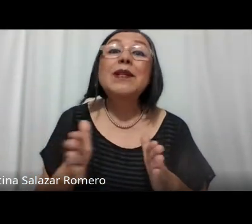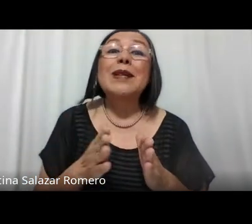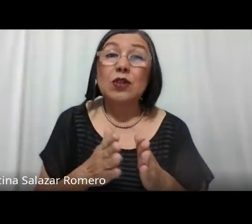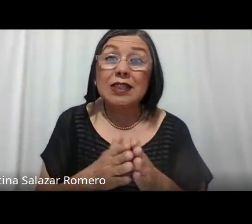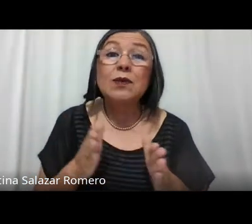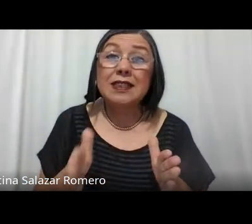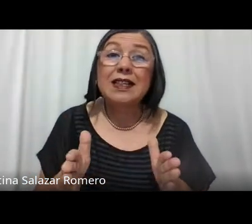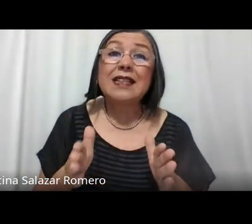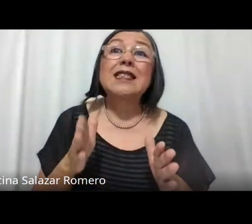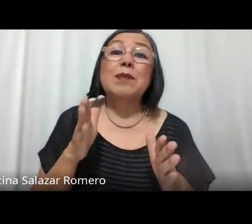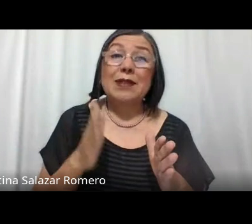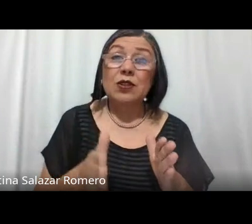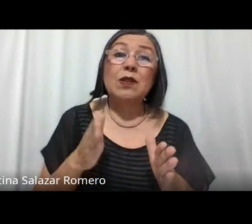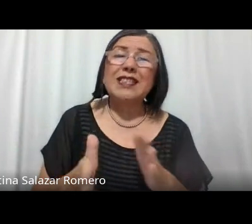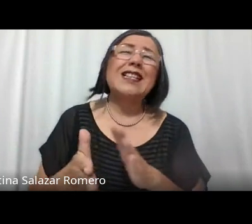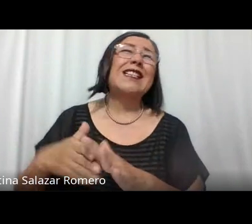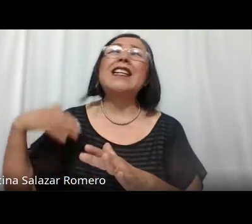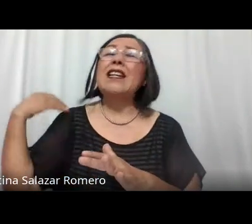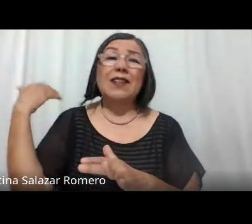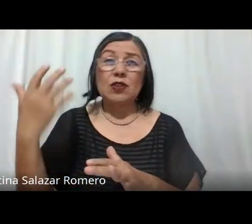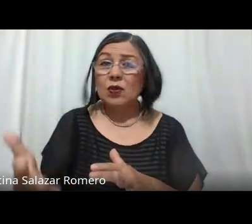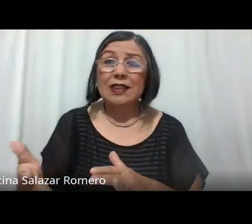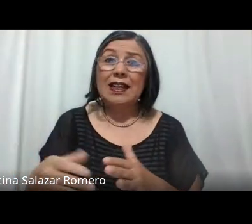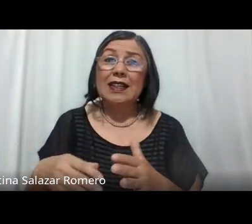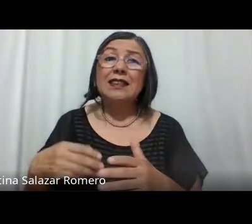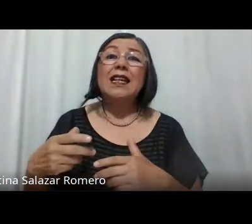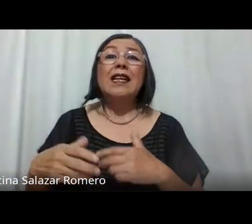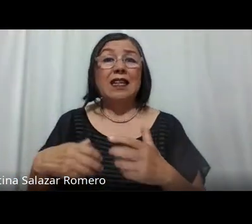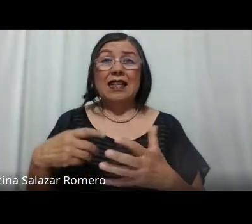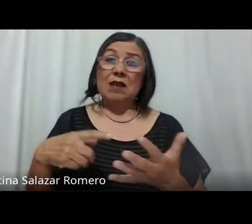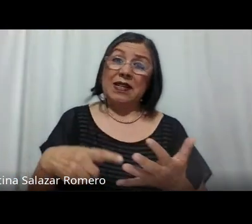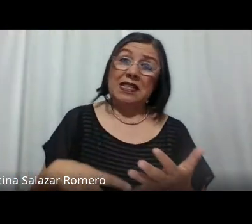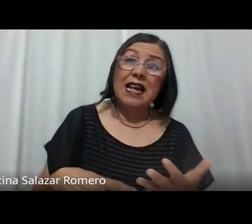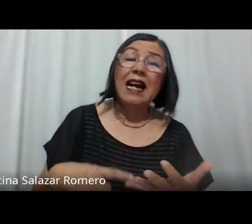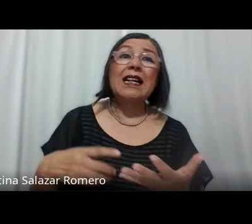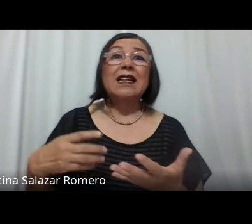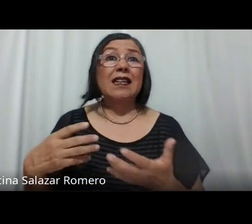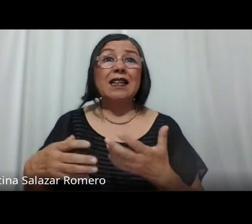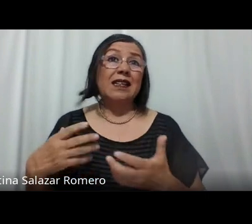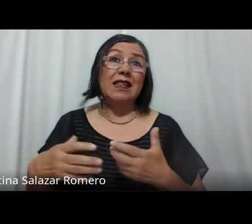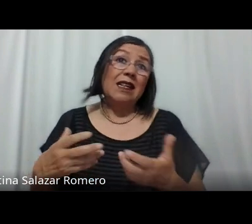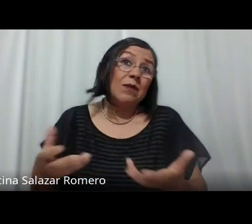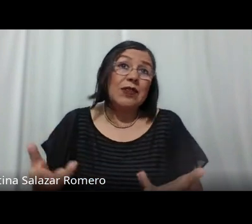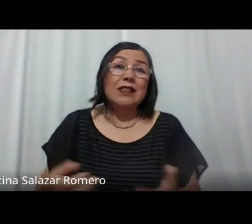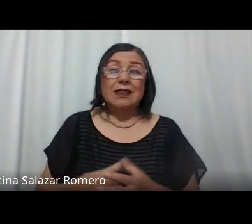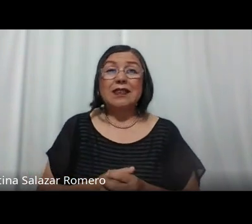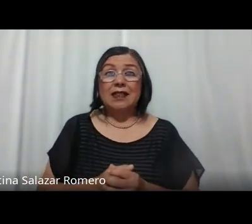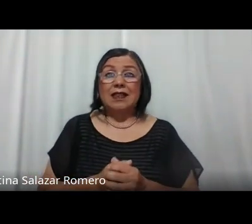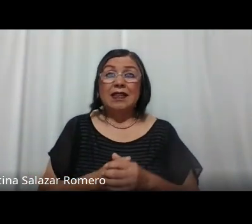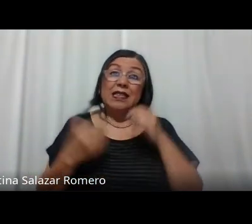una privación lingüística, y esa privación lingüística tiene efectos colaterales en el aprendizaje, en